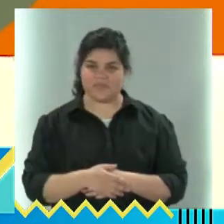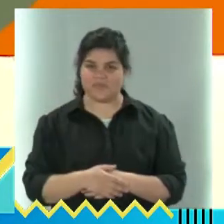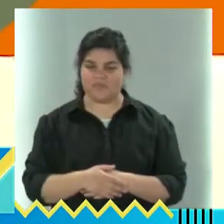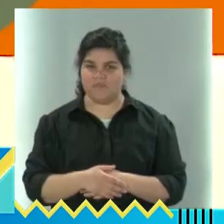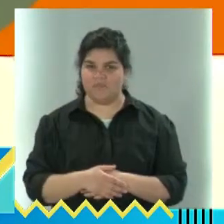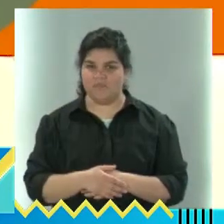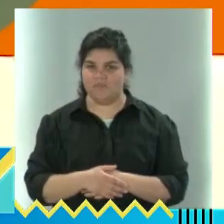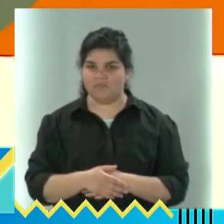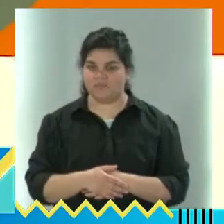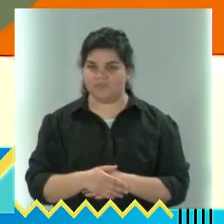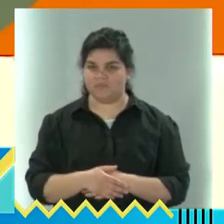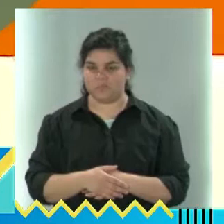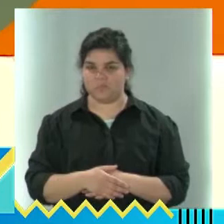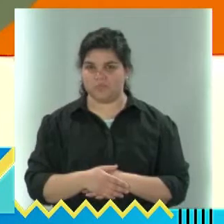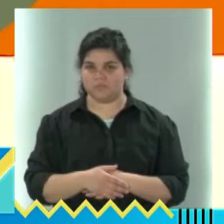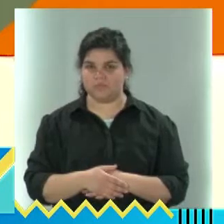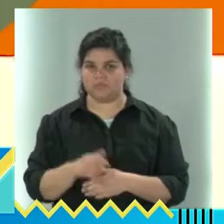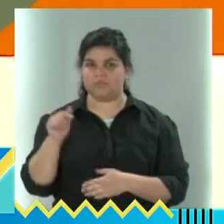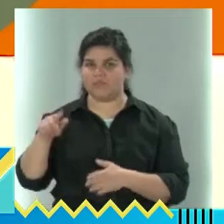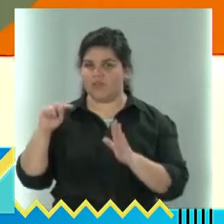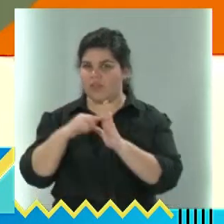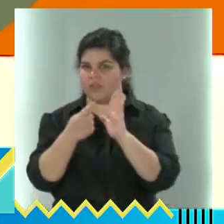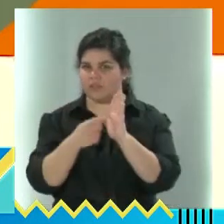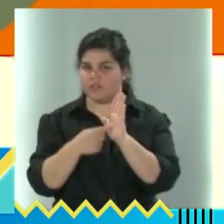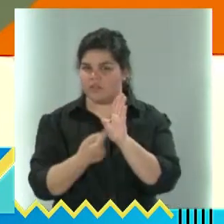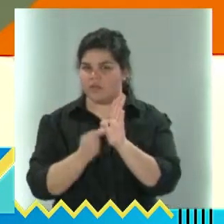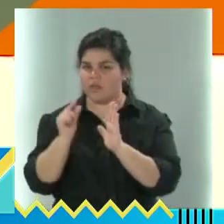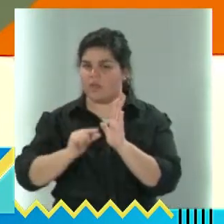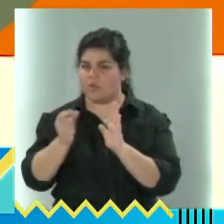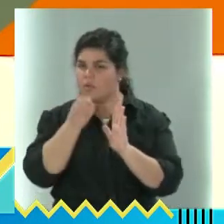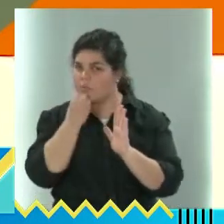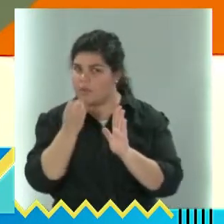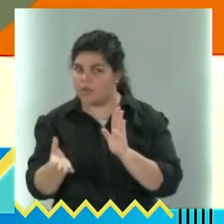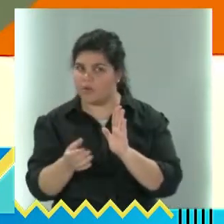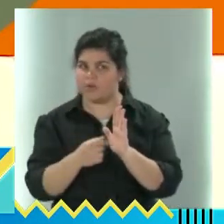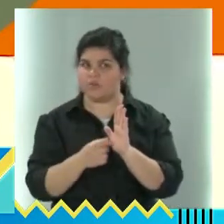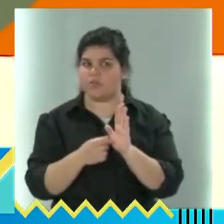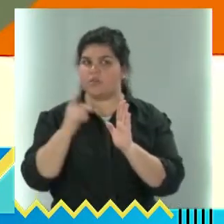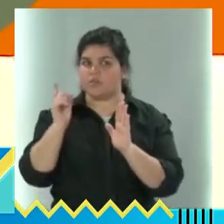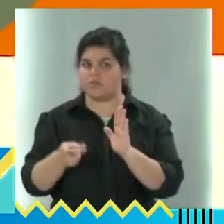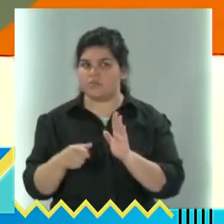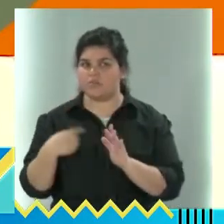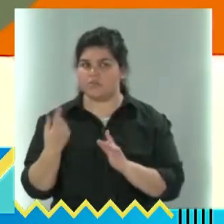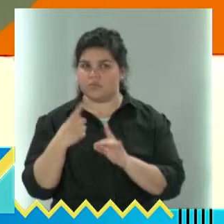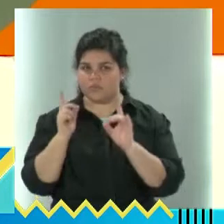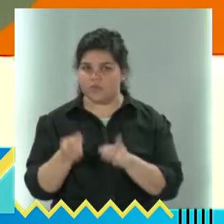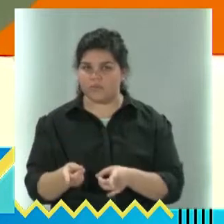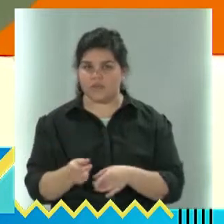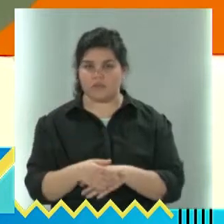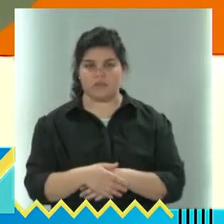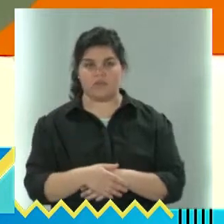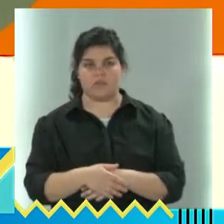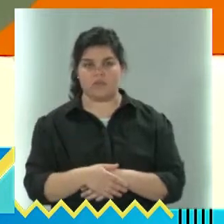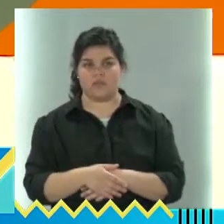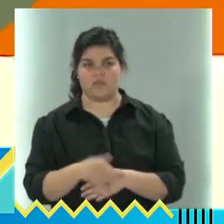ese intercambio de artículos, de mejorar, que tanto también fueron efectuados por una perfección